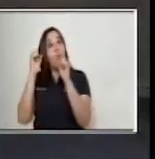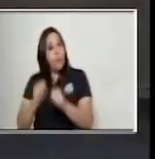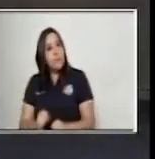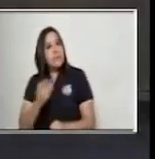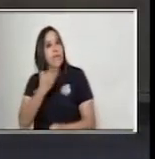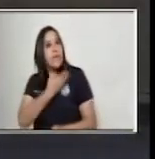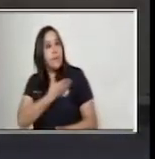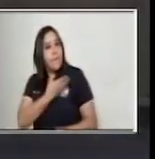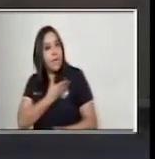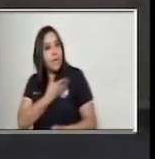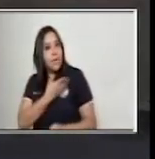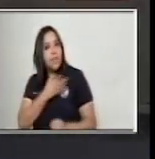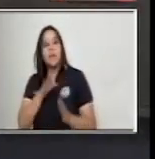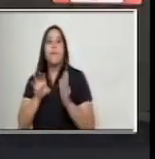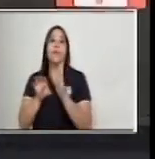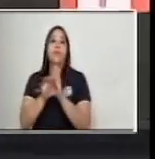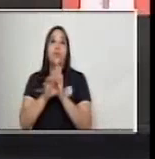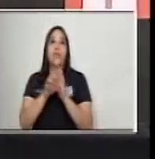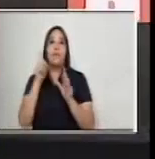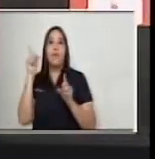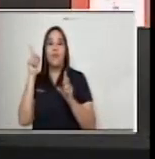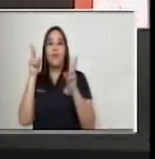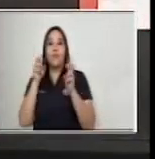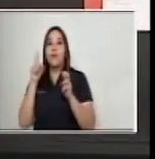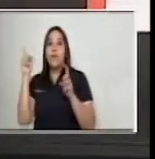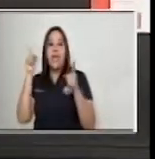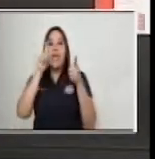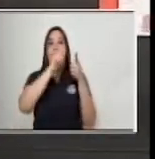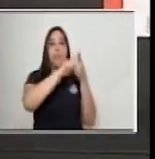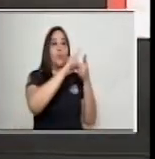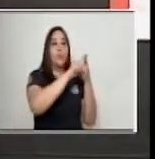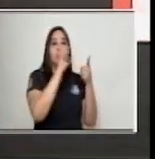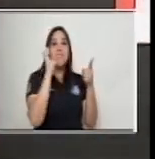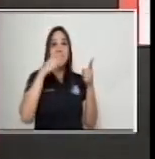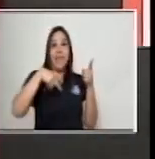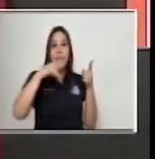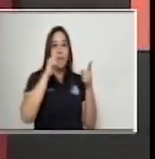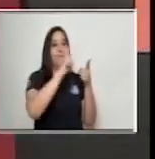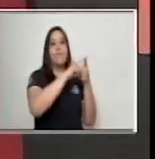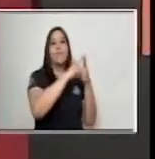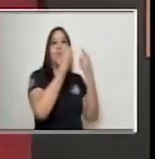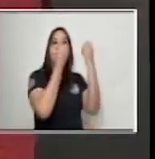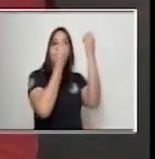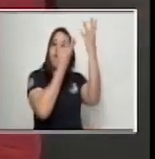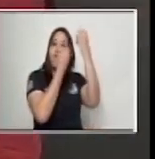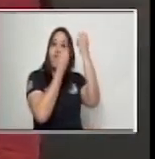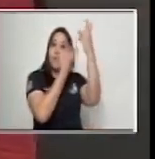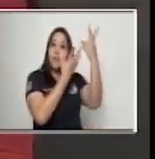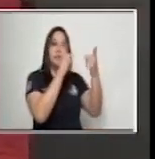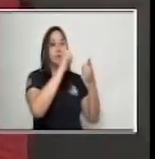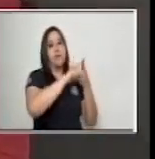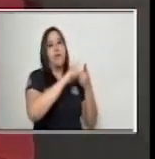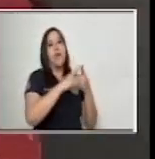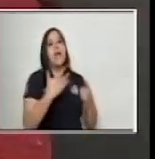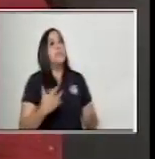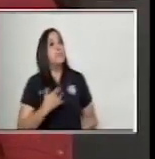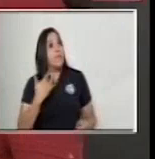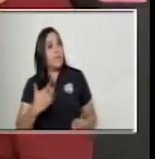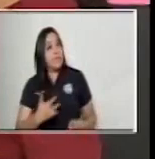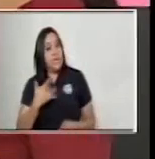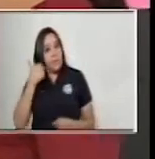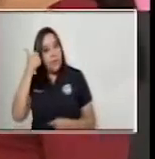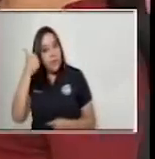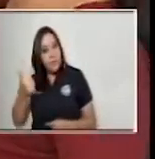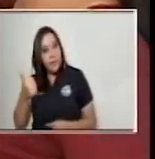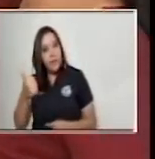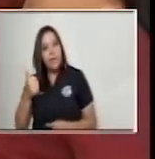Volvamos a nuestro ejemplo anterior. Nos están dando información, ¿verdad? Sentirnos bien depende de lo que elijamos